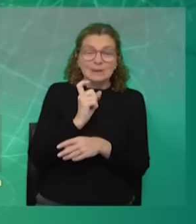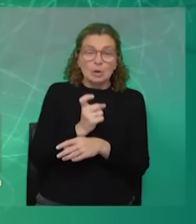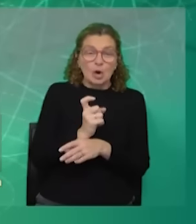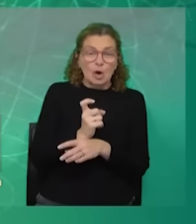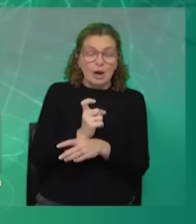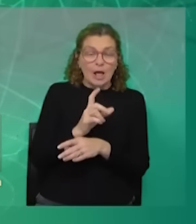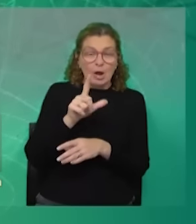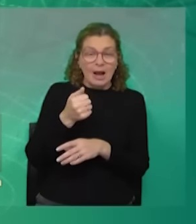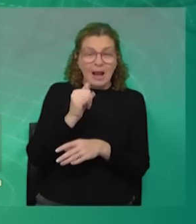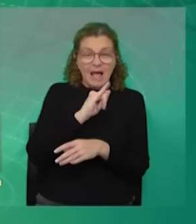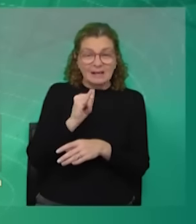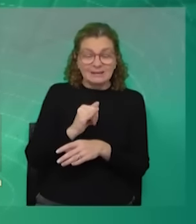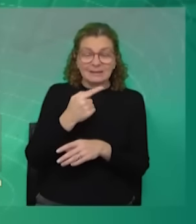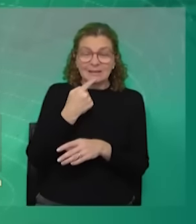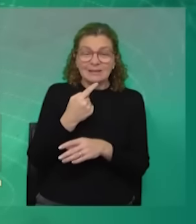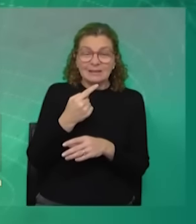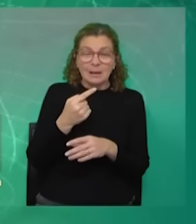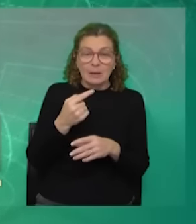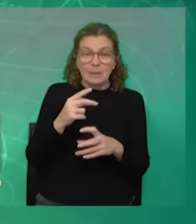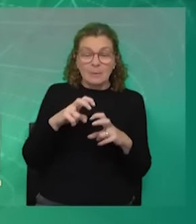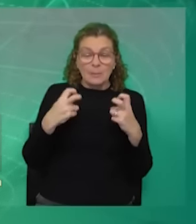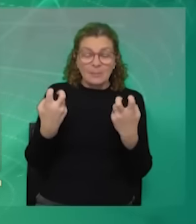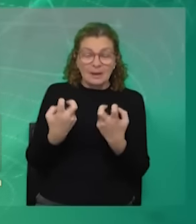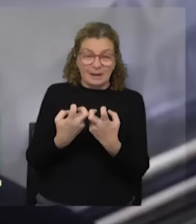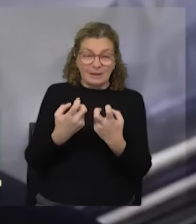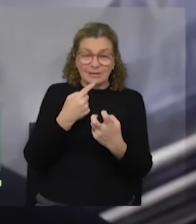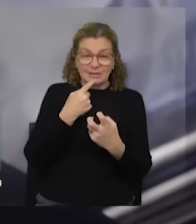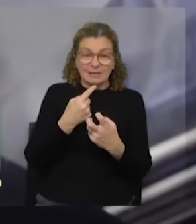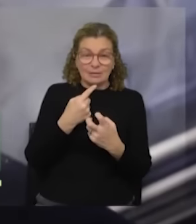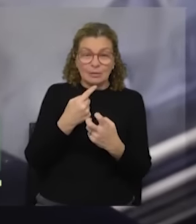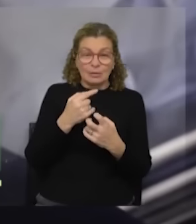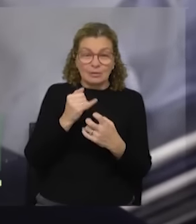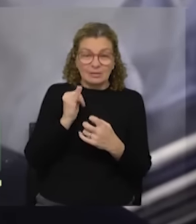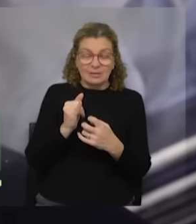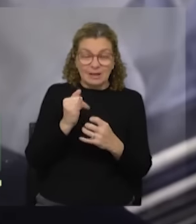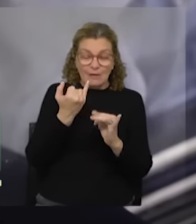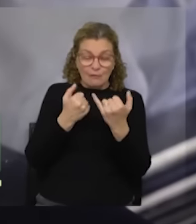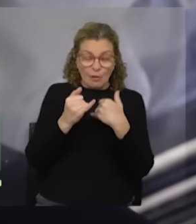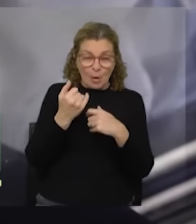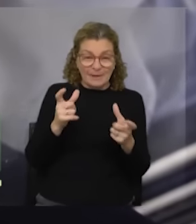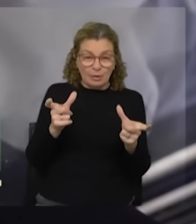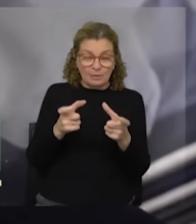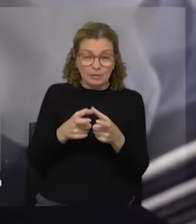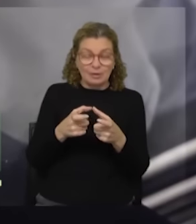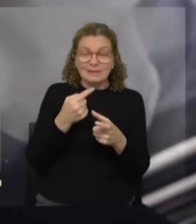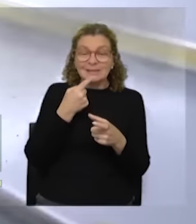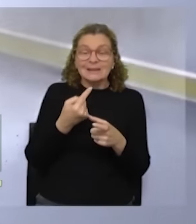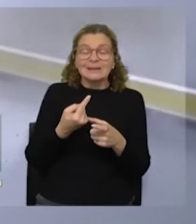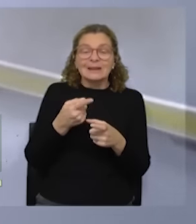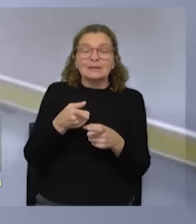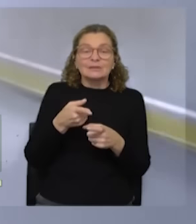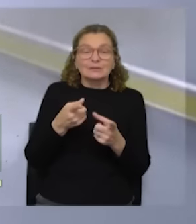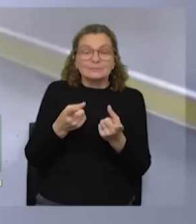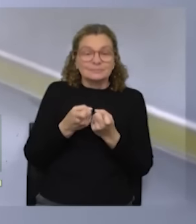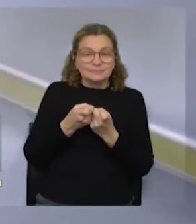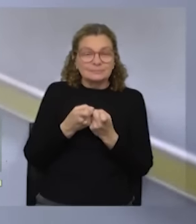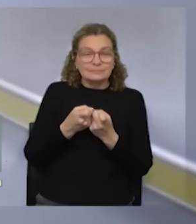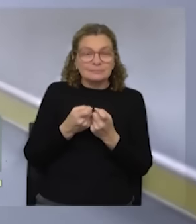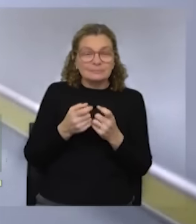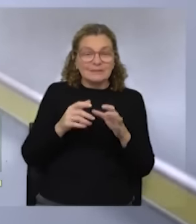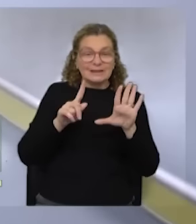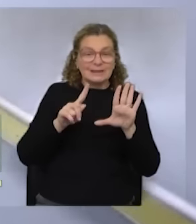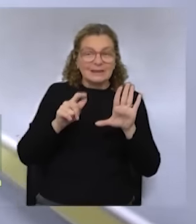Lance que promueva el tratamiento en el plenario de la cámara alta con o sin informe de la comisión para eso sin embargo serían necesarios al menos